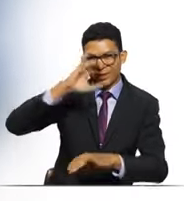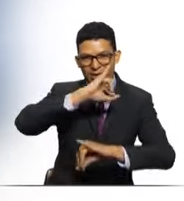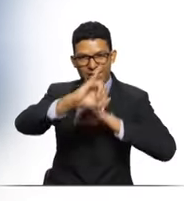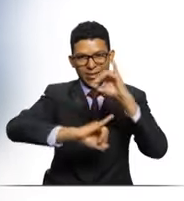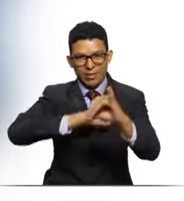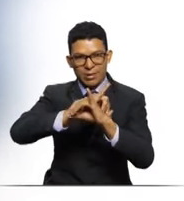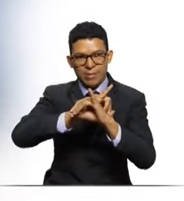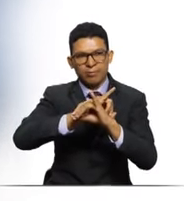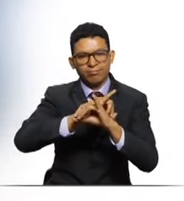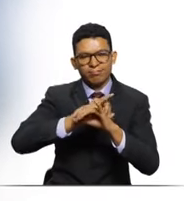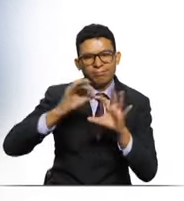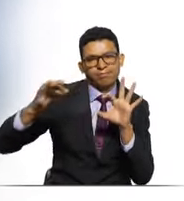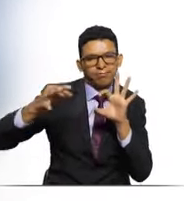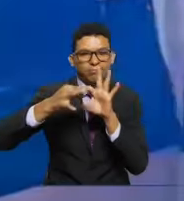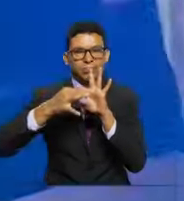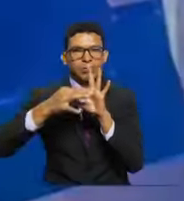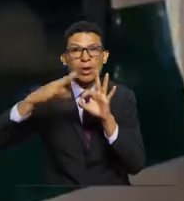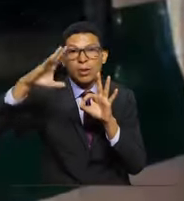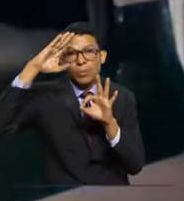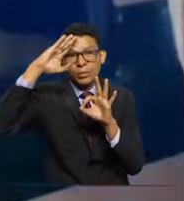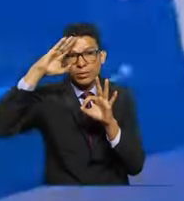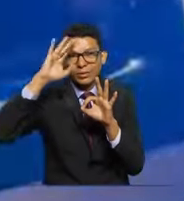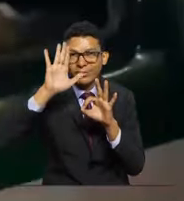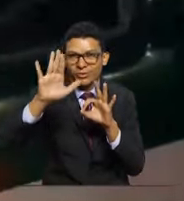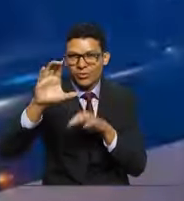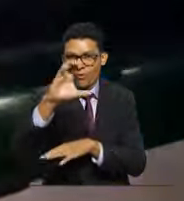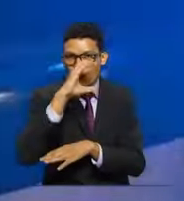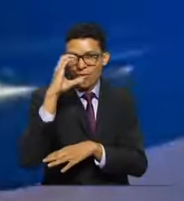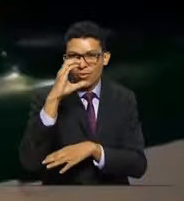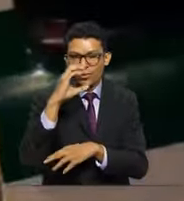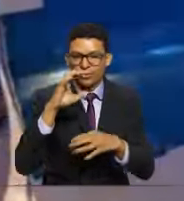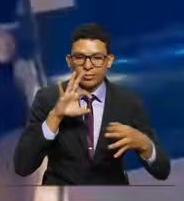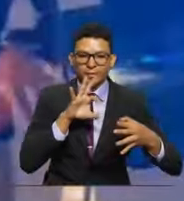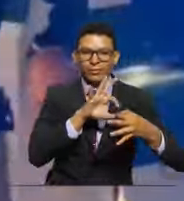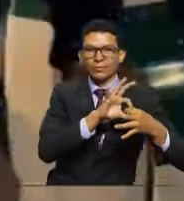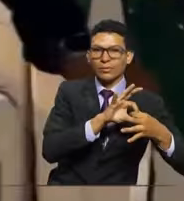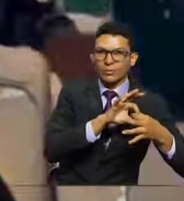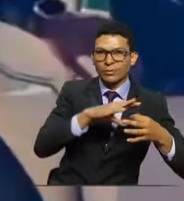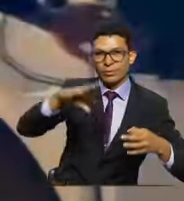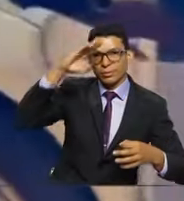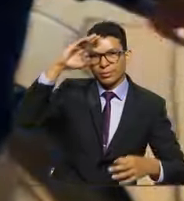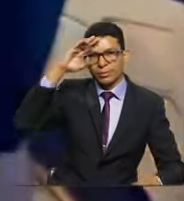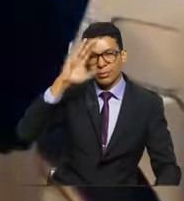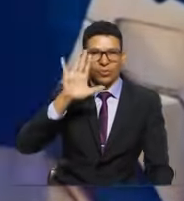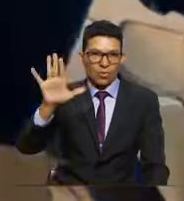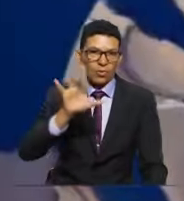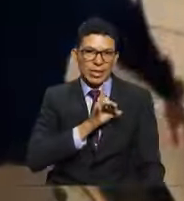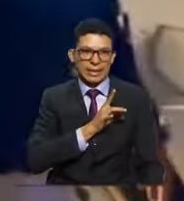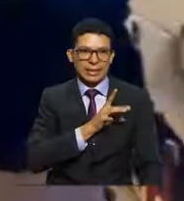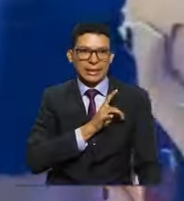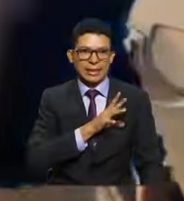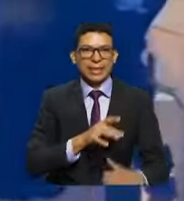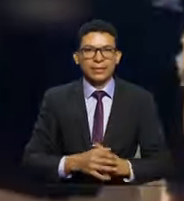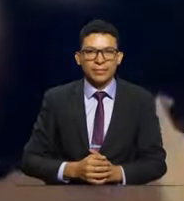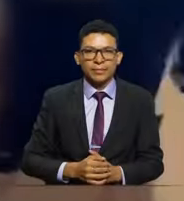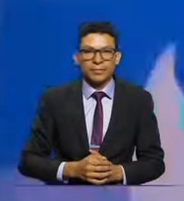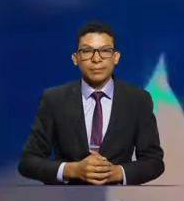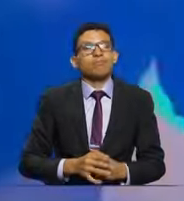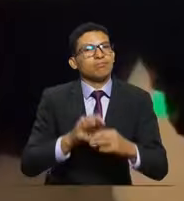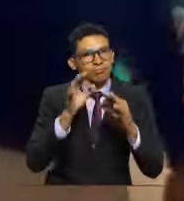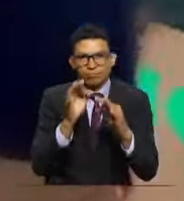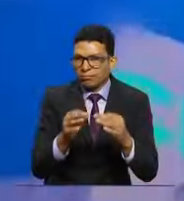en articulación entre la Policía Nacional de Colombia y la Policía de Carabineros de Chile, pues se le